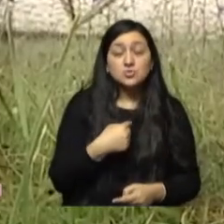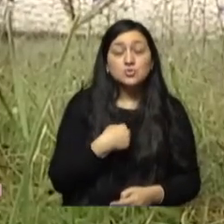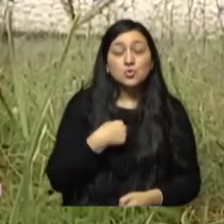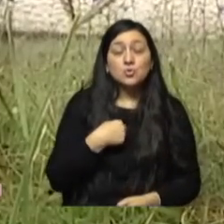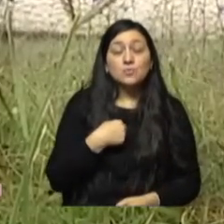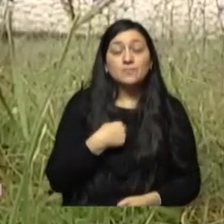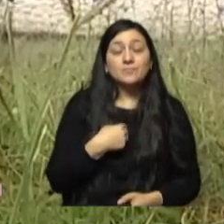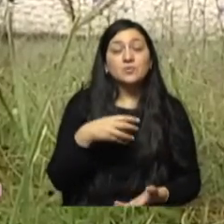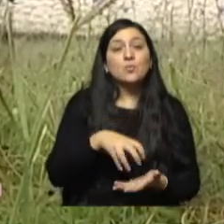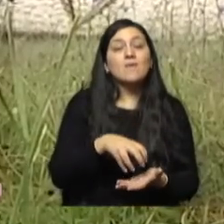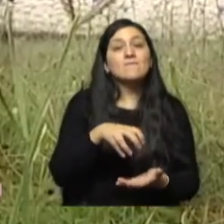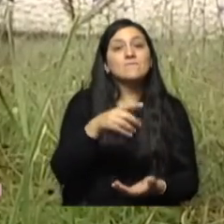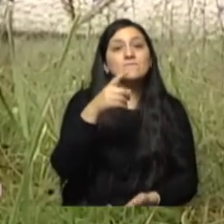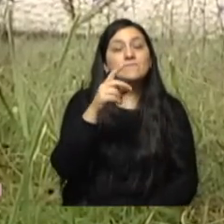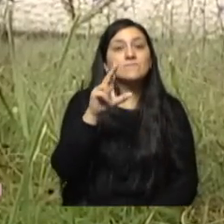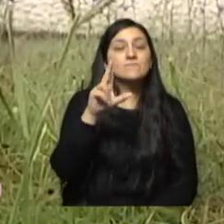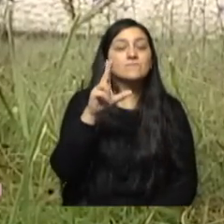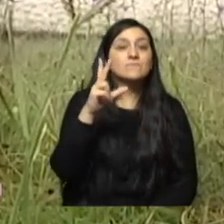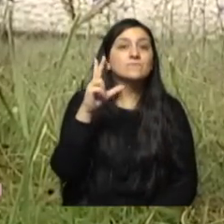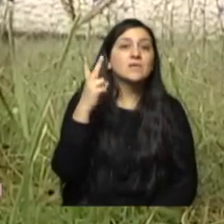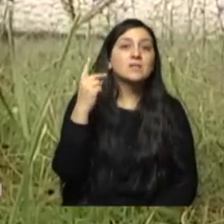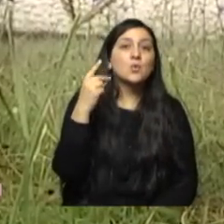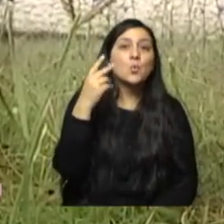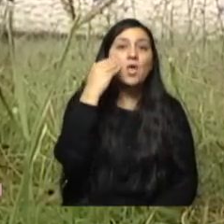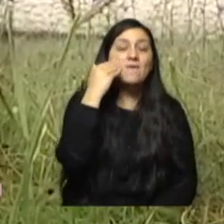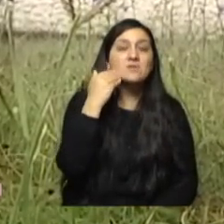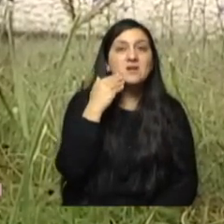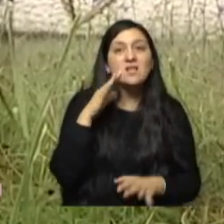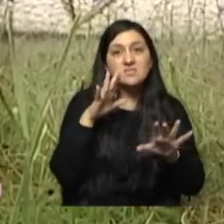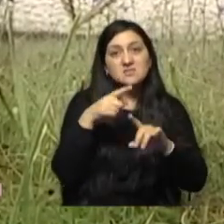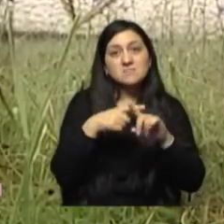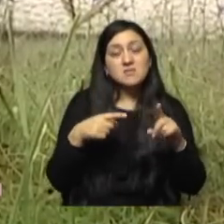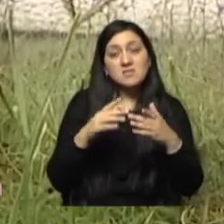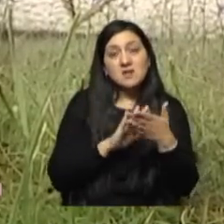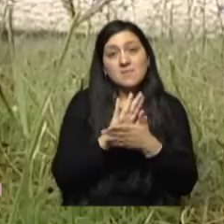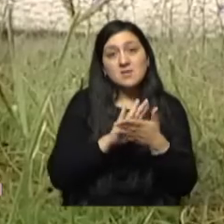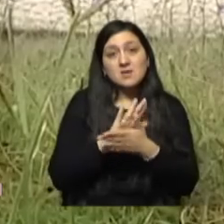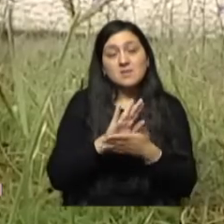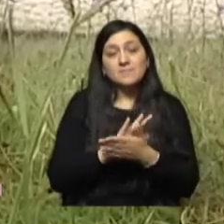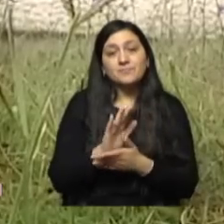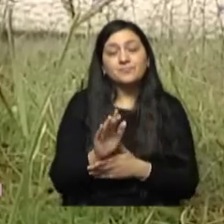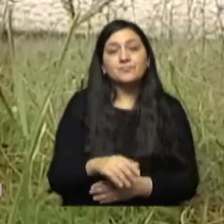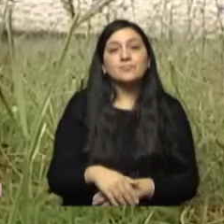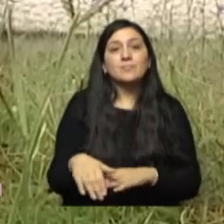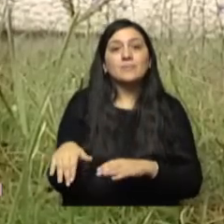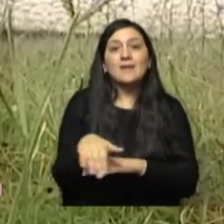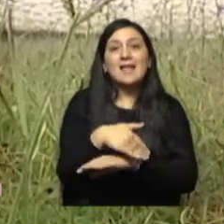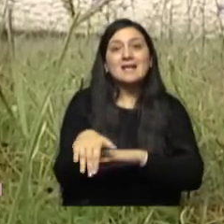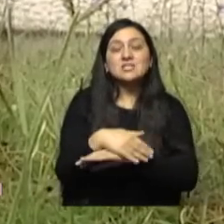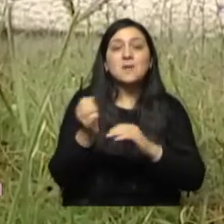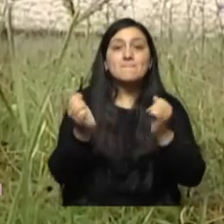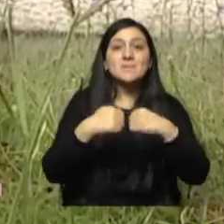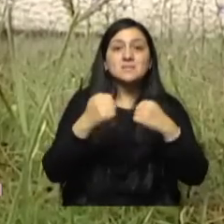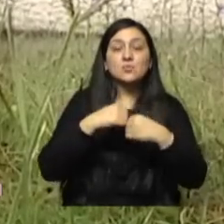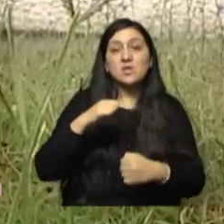21 de abril, a eso de las 9:30, 10 de la mañana, allí en Paysandú y Ejido, que era